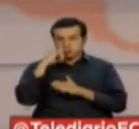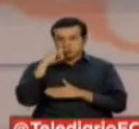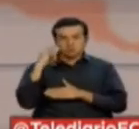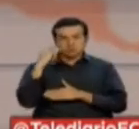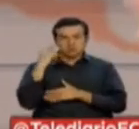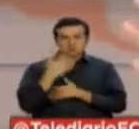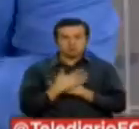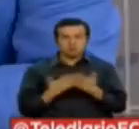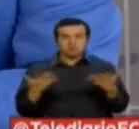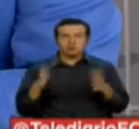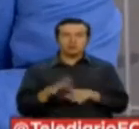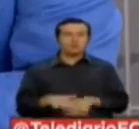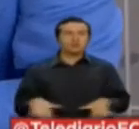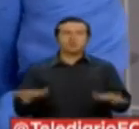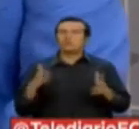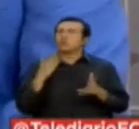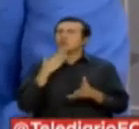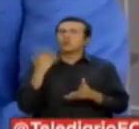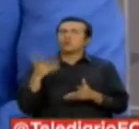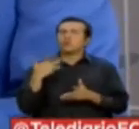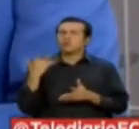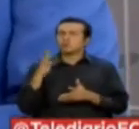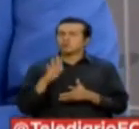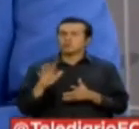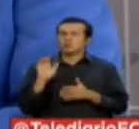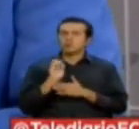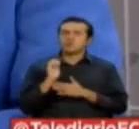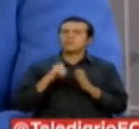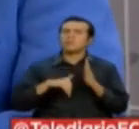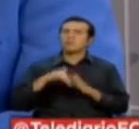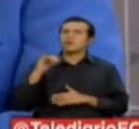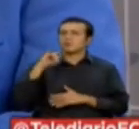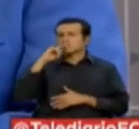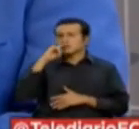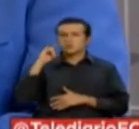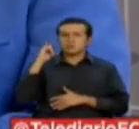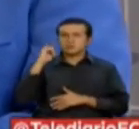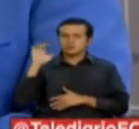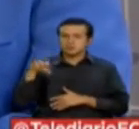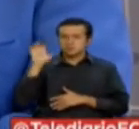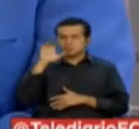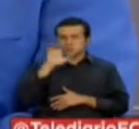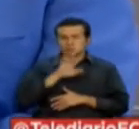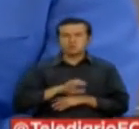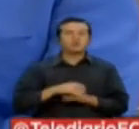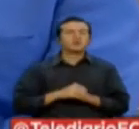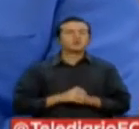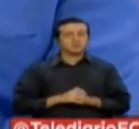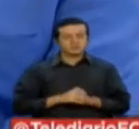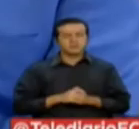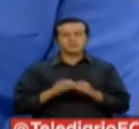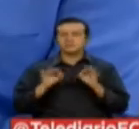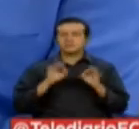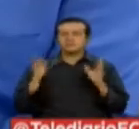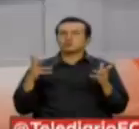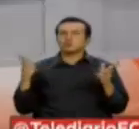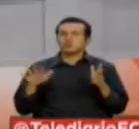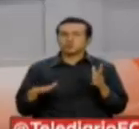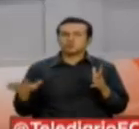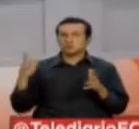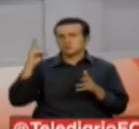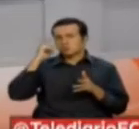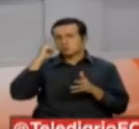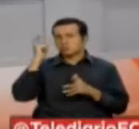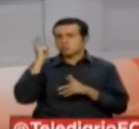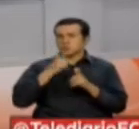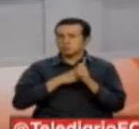la vulnerabilidad en este aspecto en el país? ¿Dónde están ubicados estos niños? Bueno, le voy y a mencionar, cantones, sí. ¿Dónde se cree que la